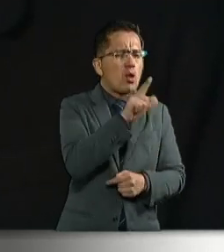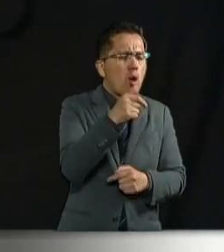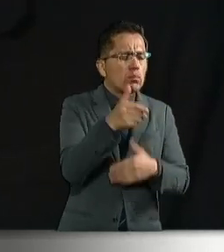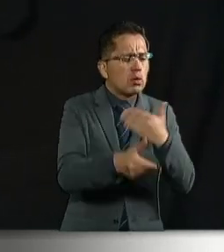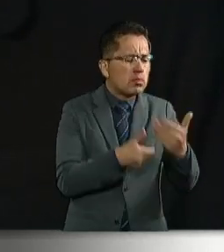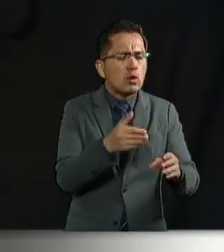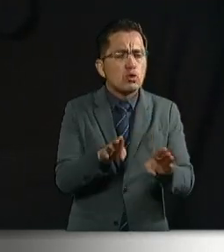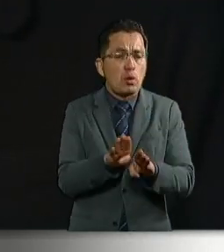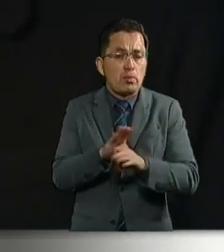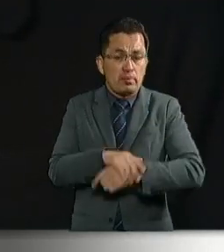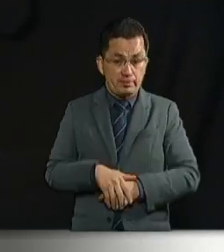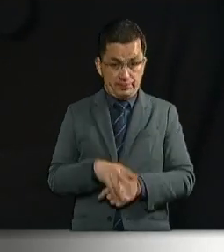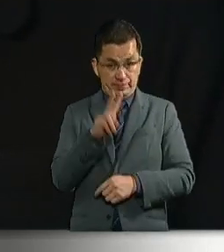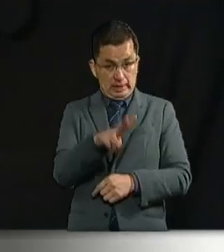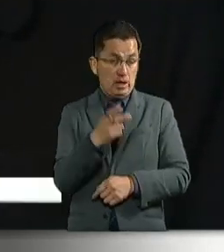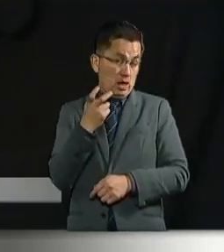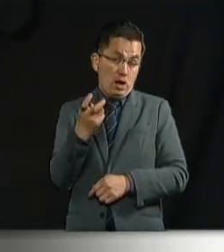esta vez no será la excepción